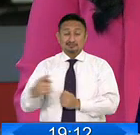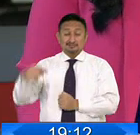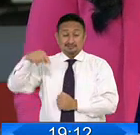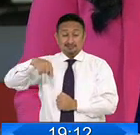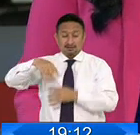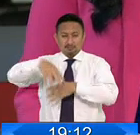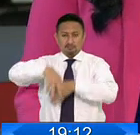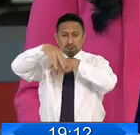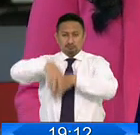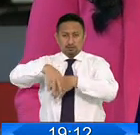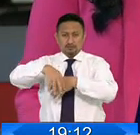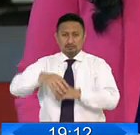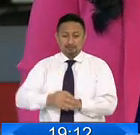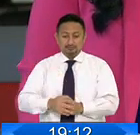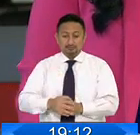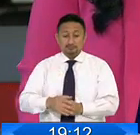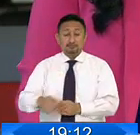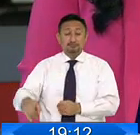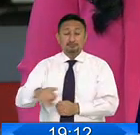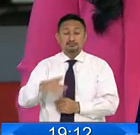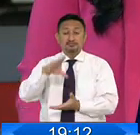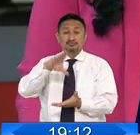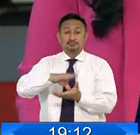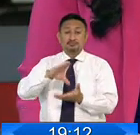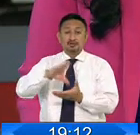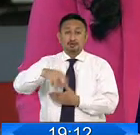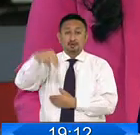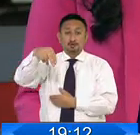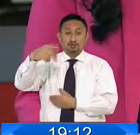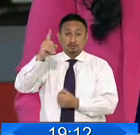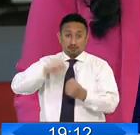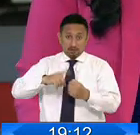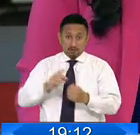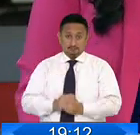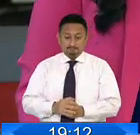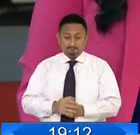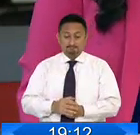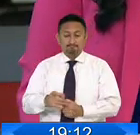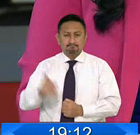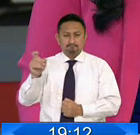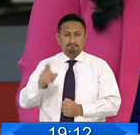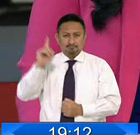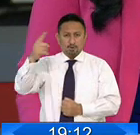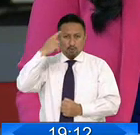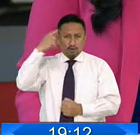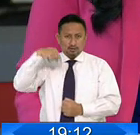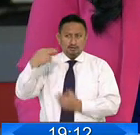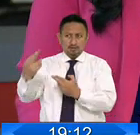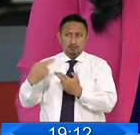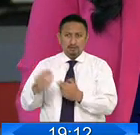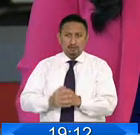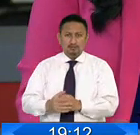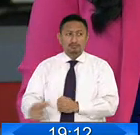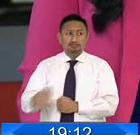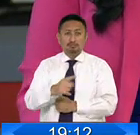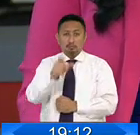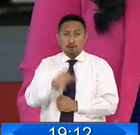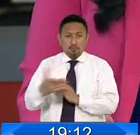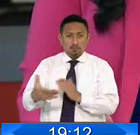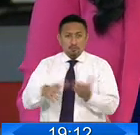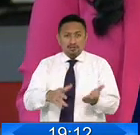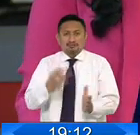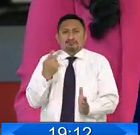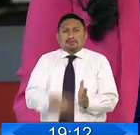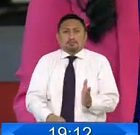un plantón frente a la unidad de fragancia en el centro norte de Quito. Exigen al gobierno respuestas por las muertes, además de